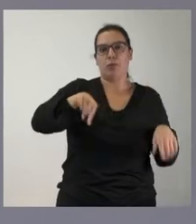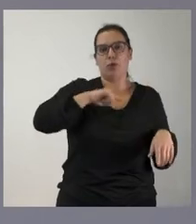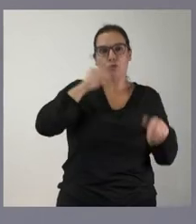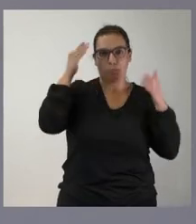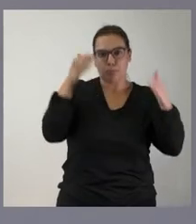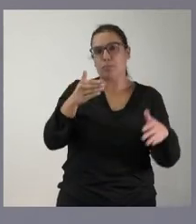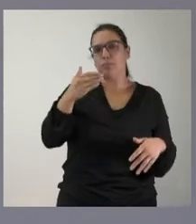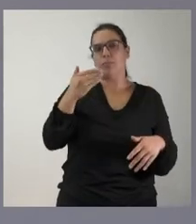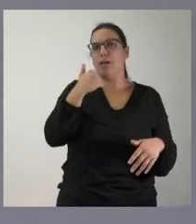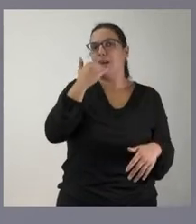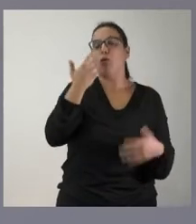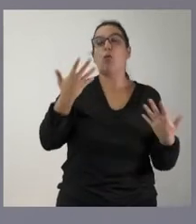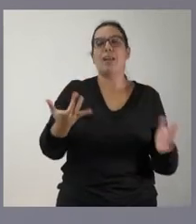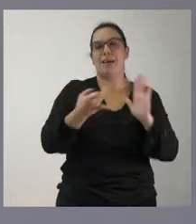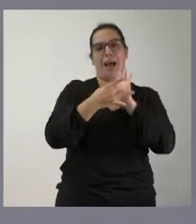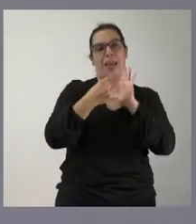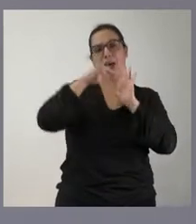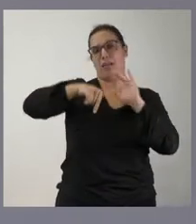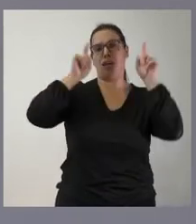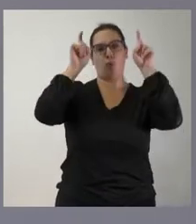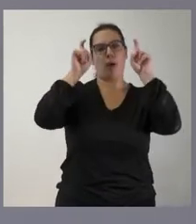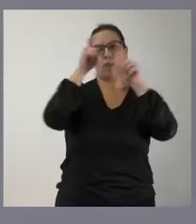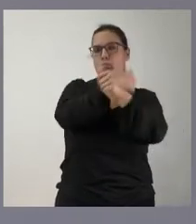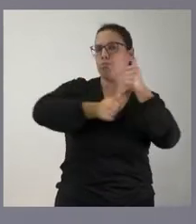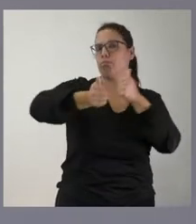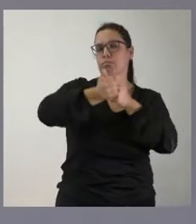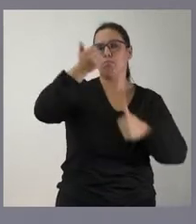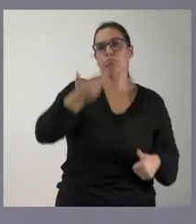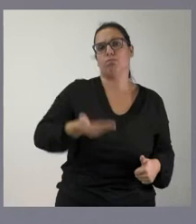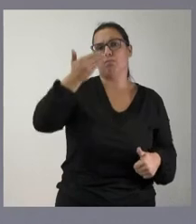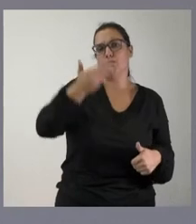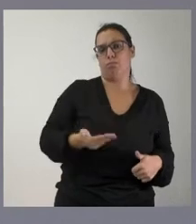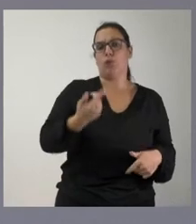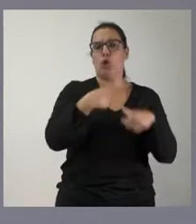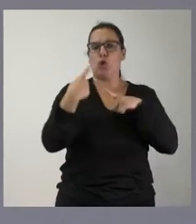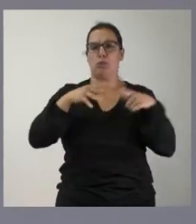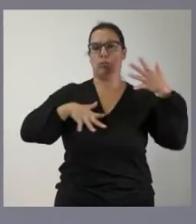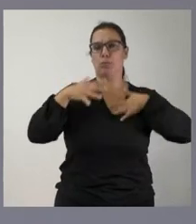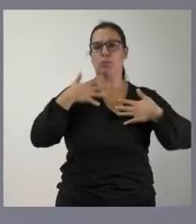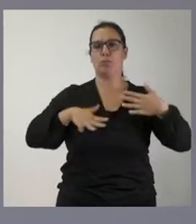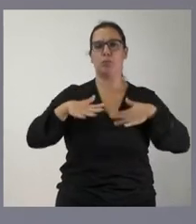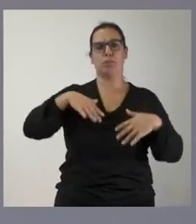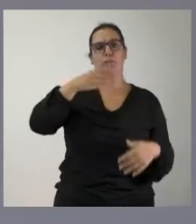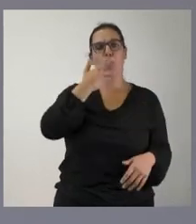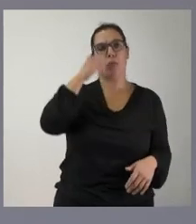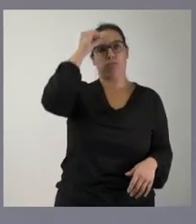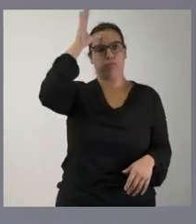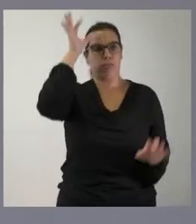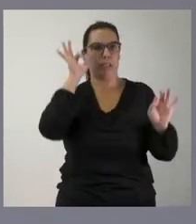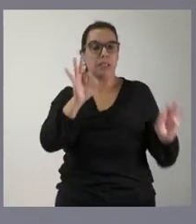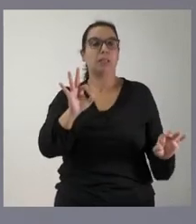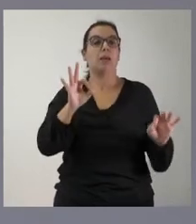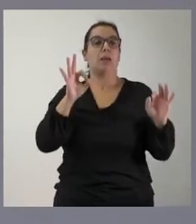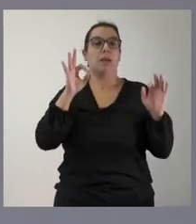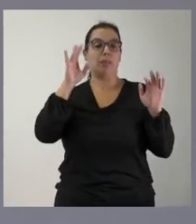siempre lo ha hecho la calidad de la educación otorgar prioridad por el conocimiento de los alumnos de nuestra comunidad Autónoma y poner